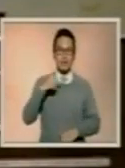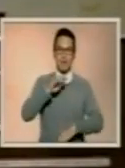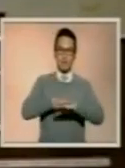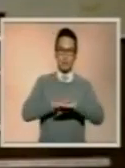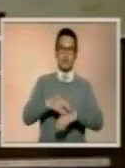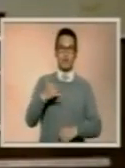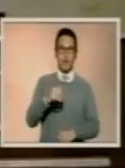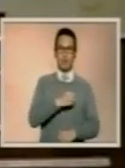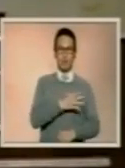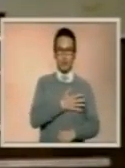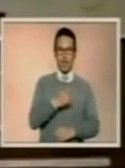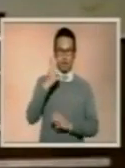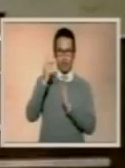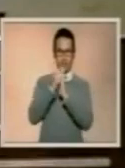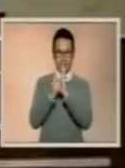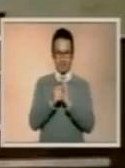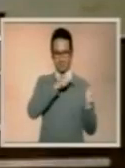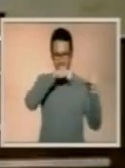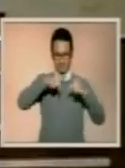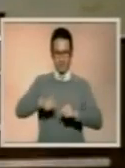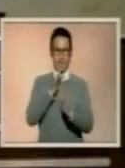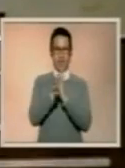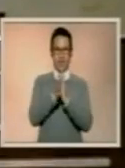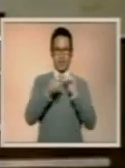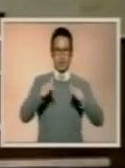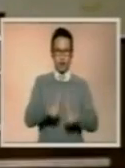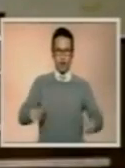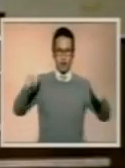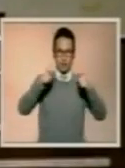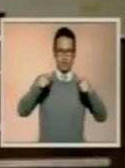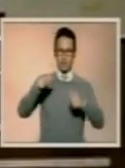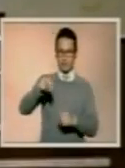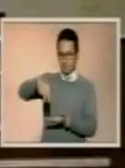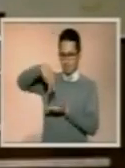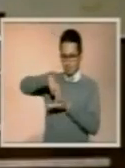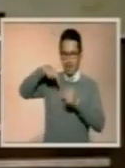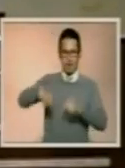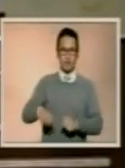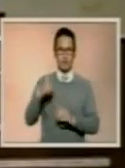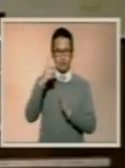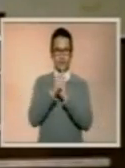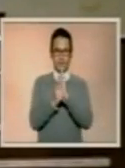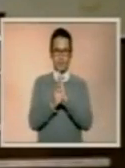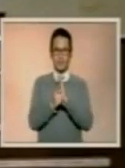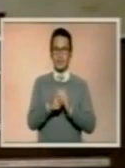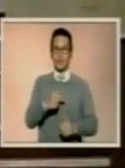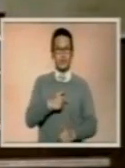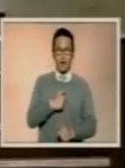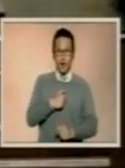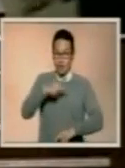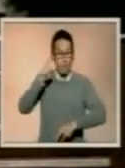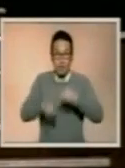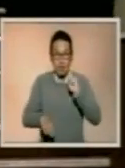oportunidad de dirigirme 2 veces a este honorable Congreso desde esta tribuna. Algo que no he podido